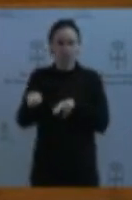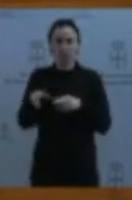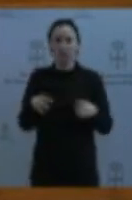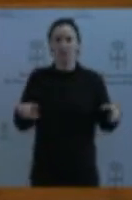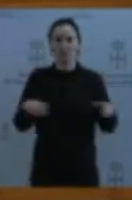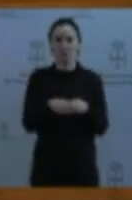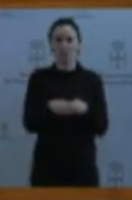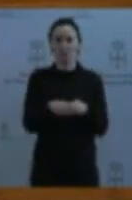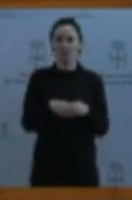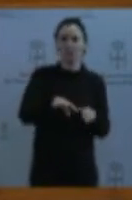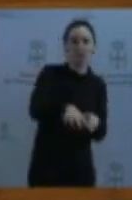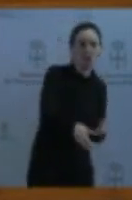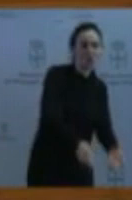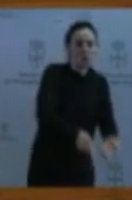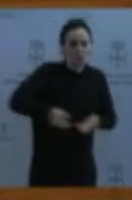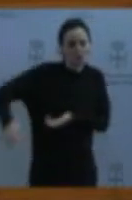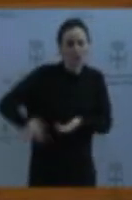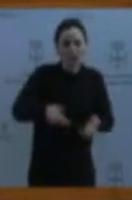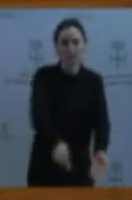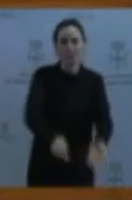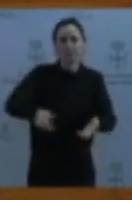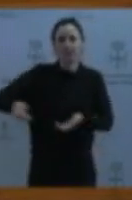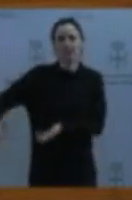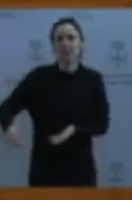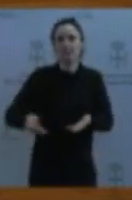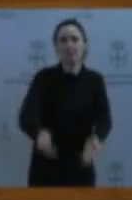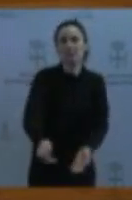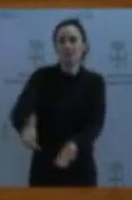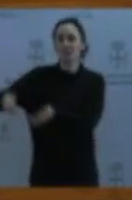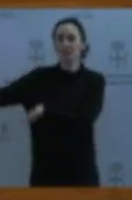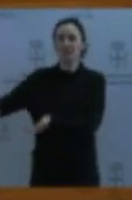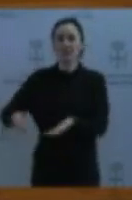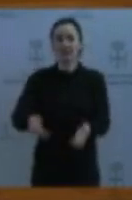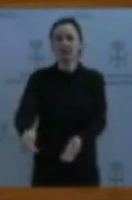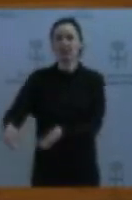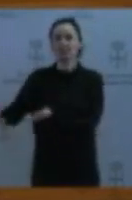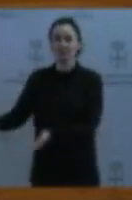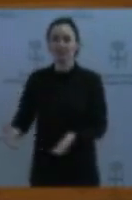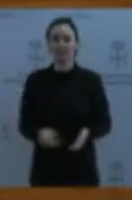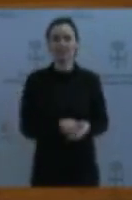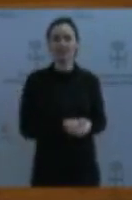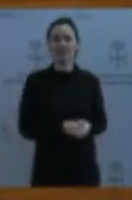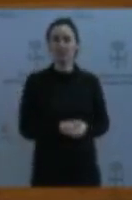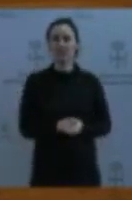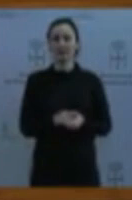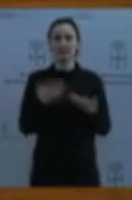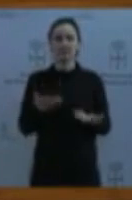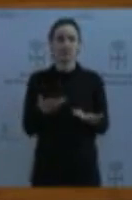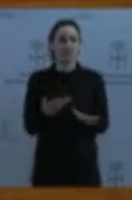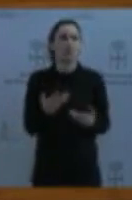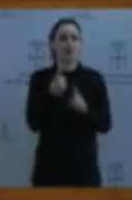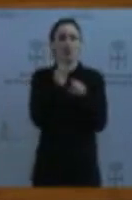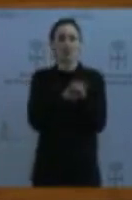soldados norteamericanos cayesen en emboscadas. Y a pesar de que los soldados sabían que eso era una emboscada, sus jefes les decían que tenían que contar los muertos suyos y